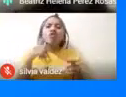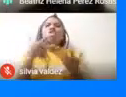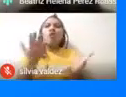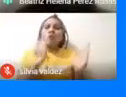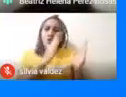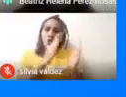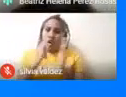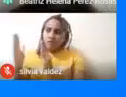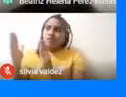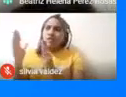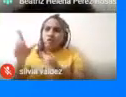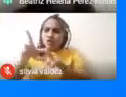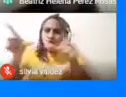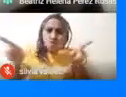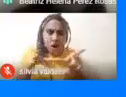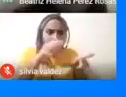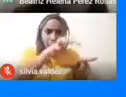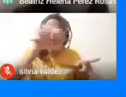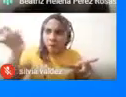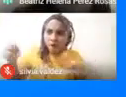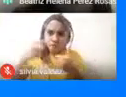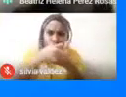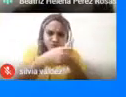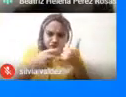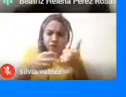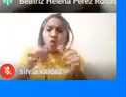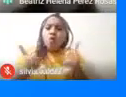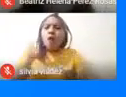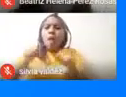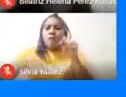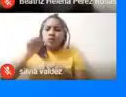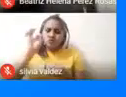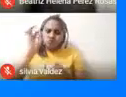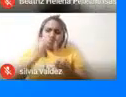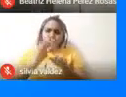organizado el territorio y cuáles son las posibilidades. Permítanme un momento, por favor.